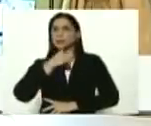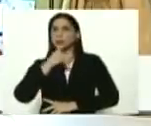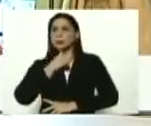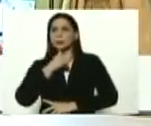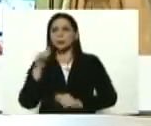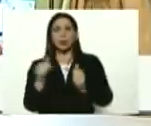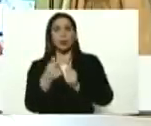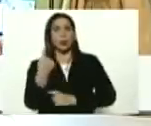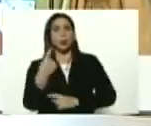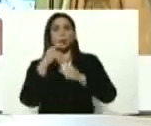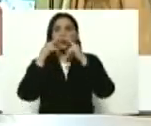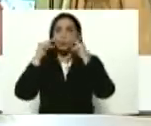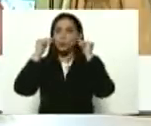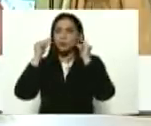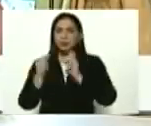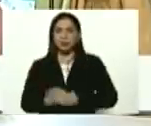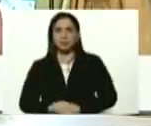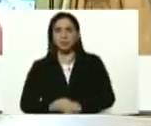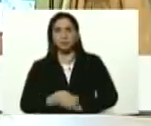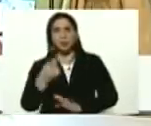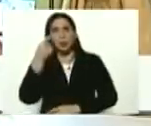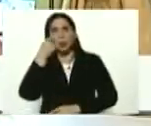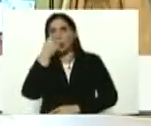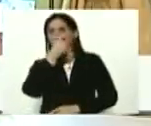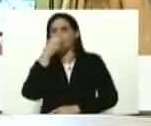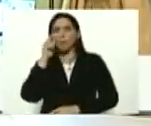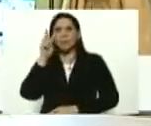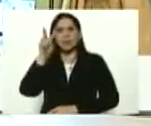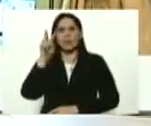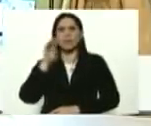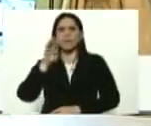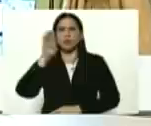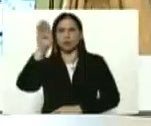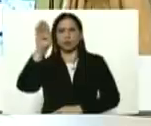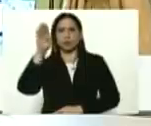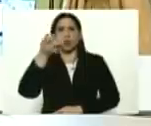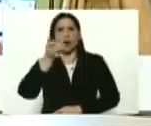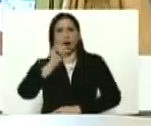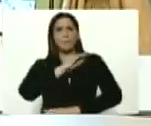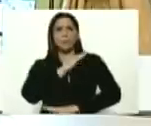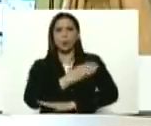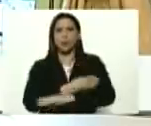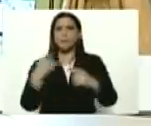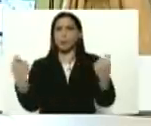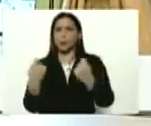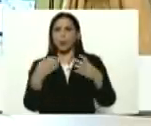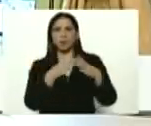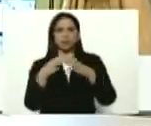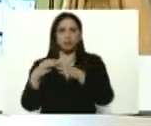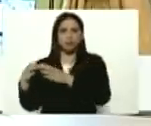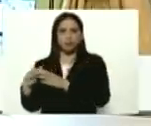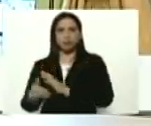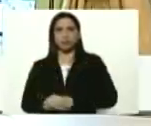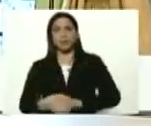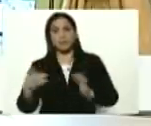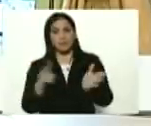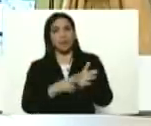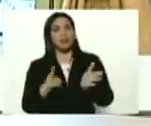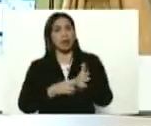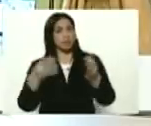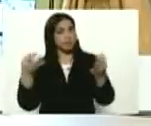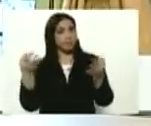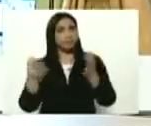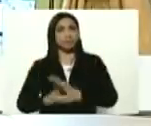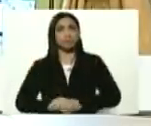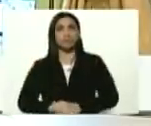una sonrisa y con la mirada puesta al futuro porque hay poder popular organizado de verdadita,